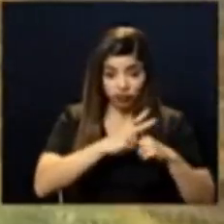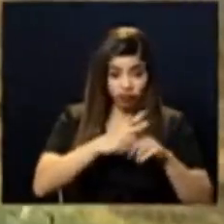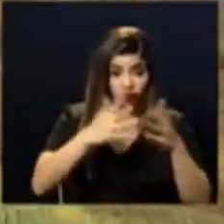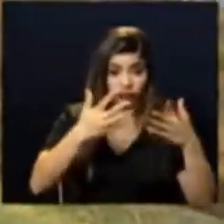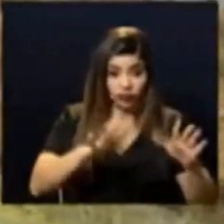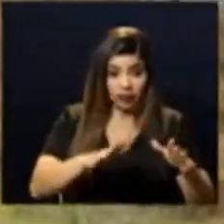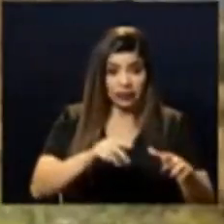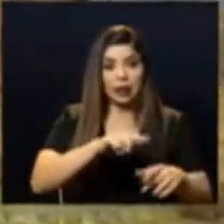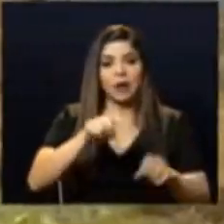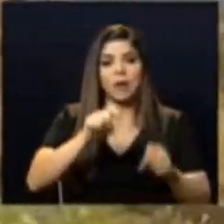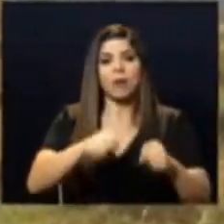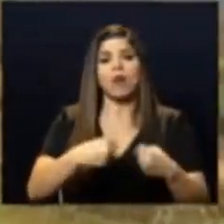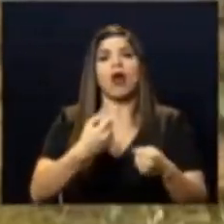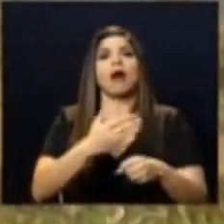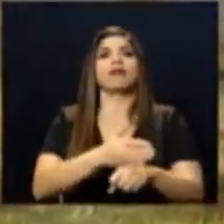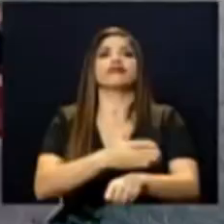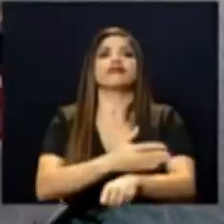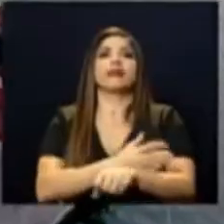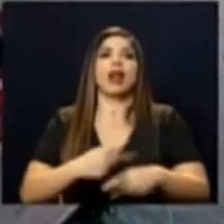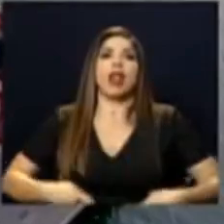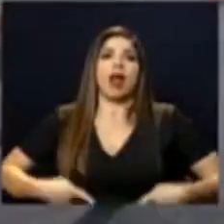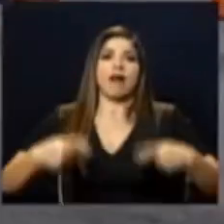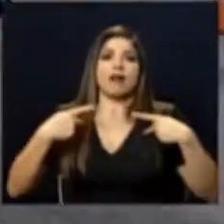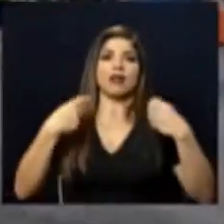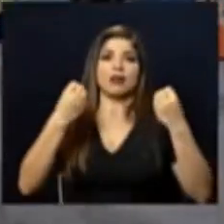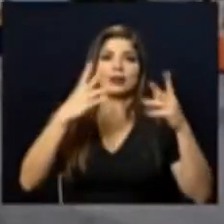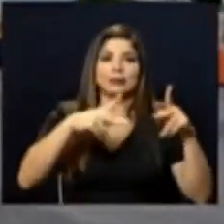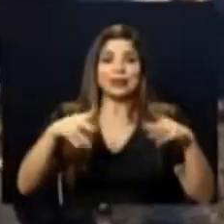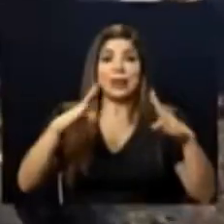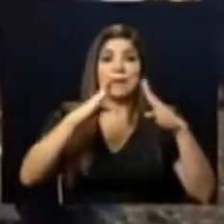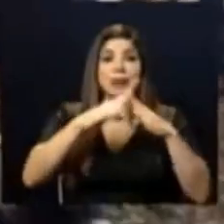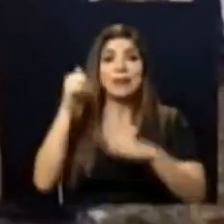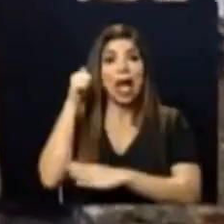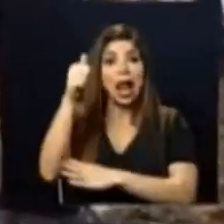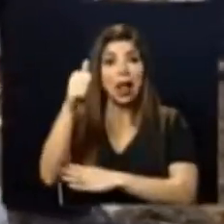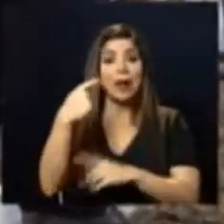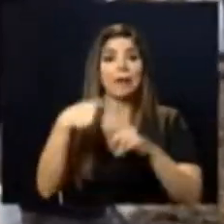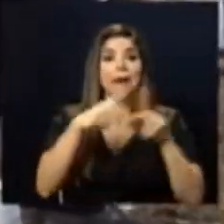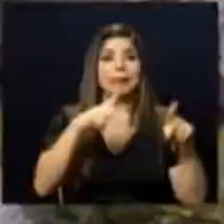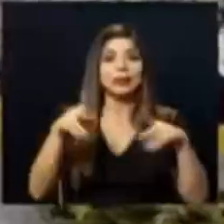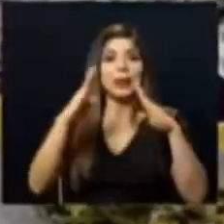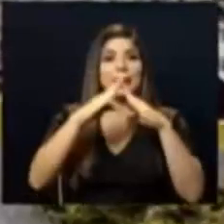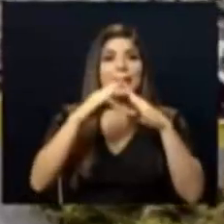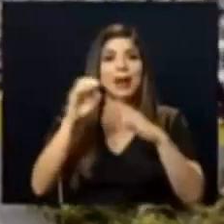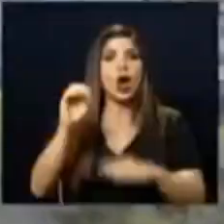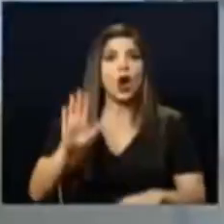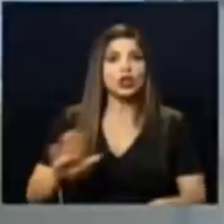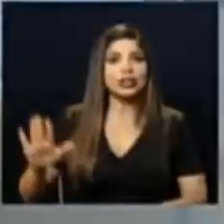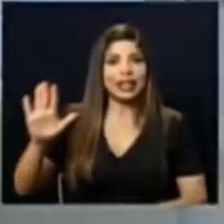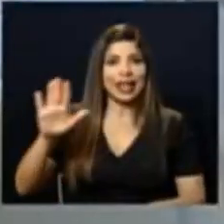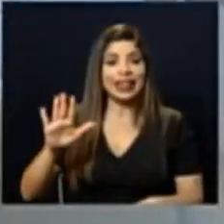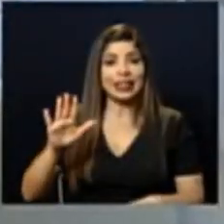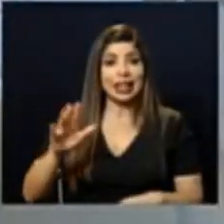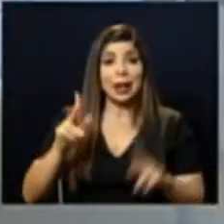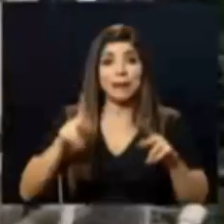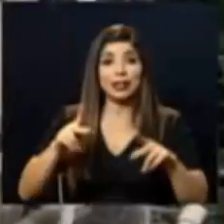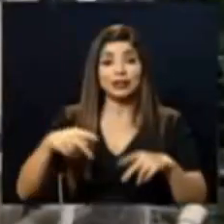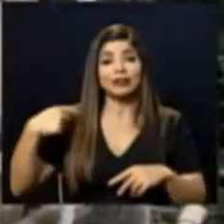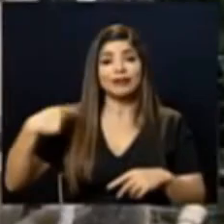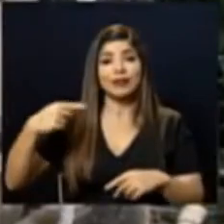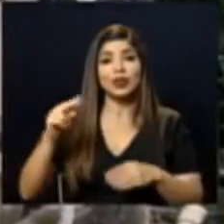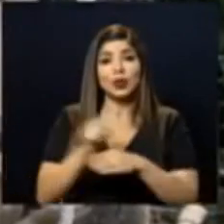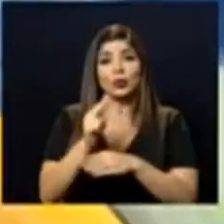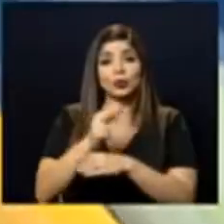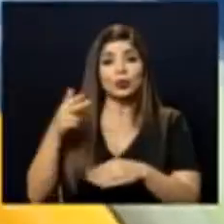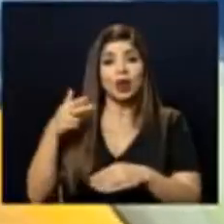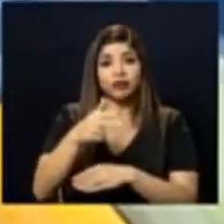se mejorará la vida de toda la población de Alajuela y de Occidente, y de quienes utilizan esa ruta de